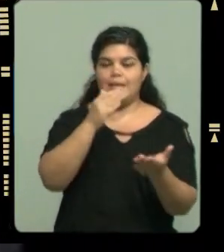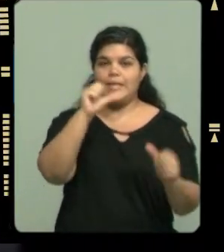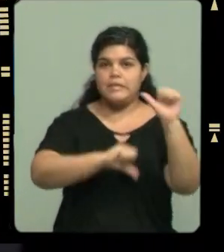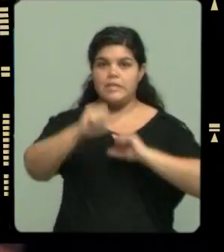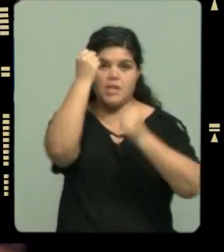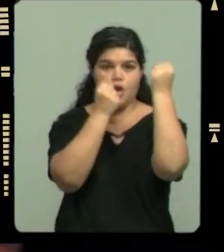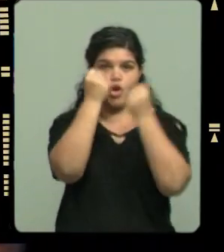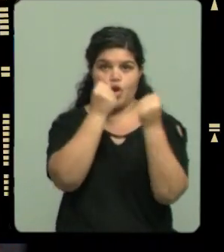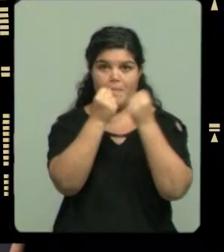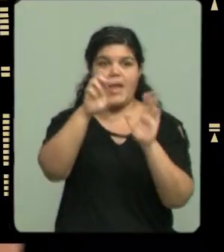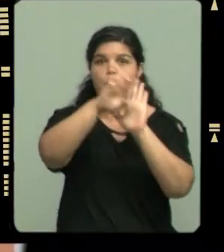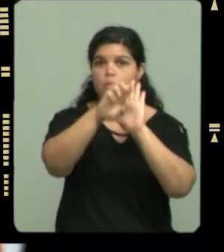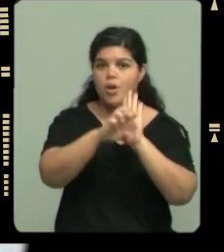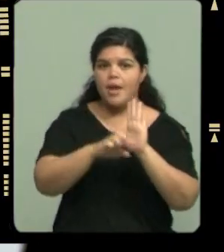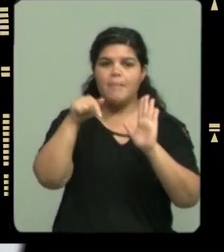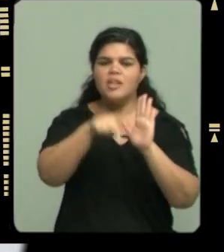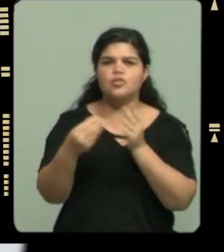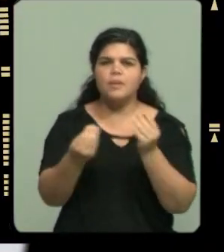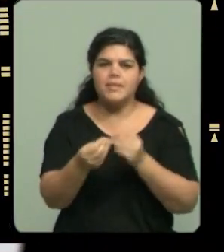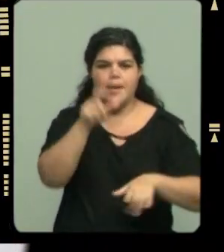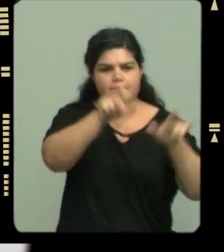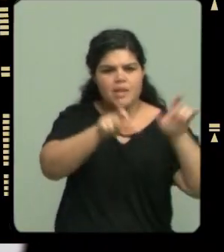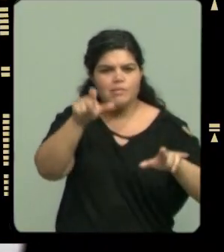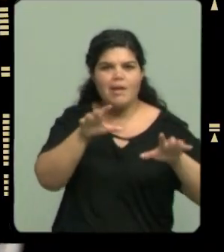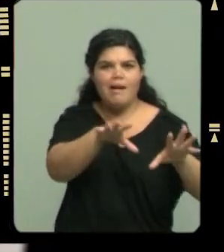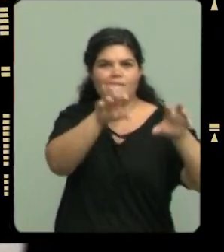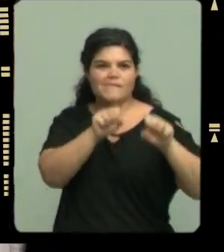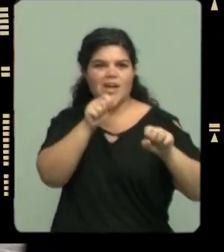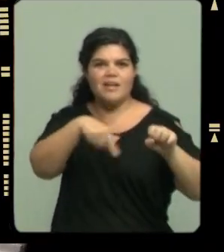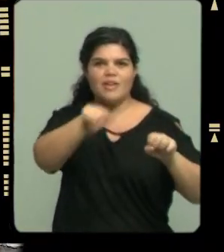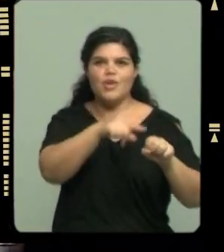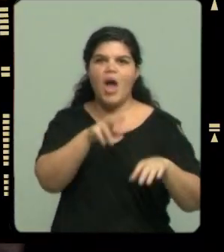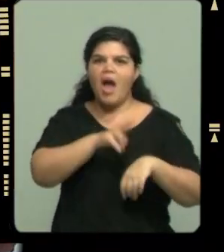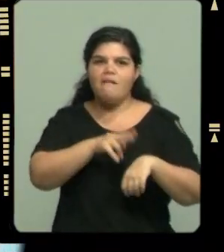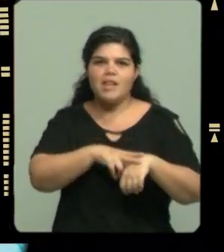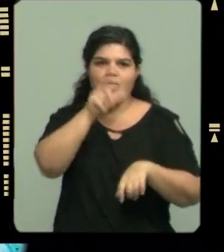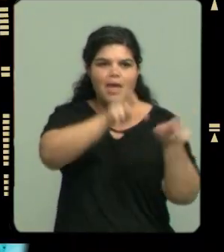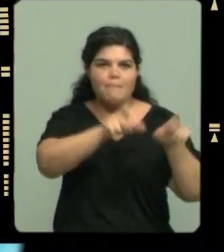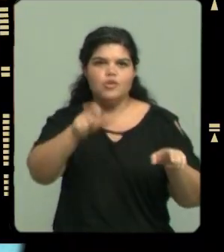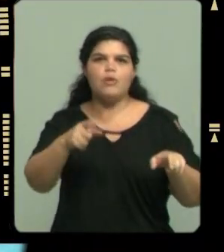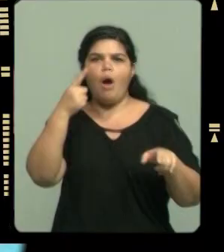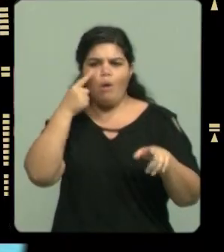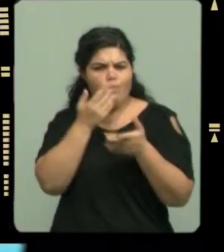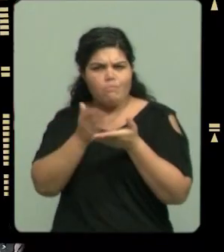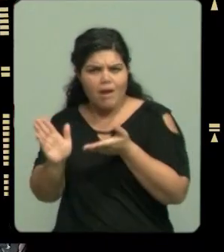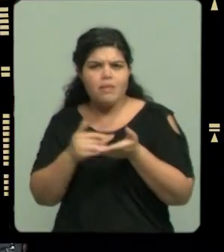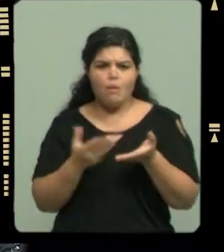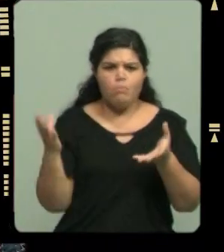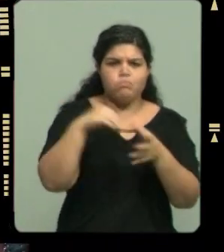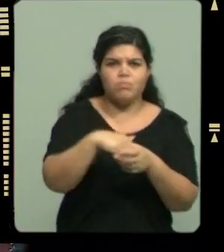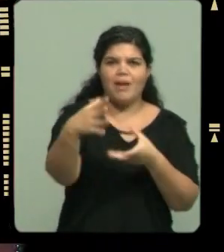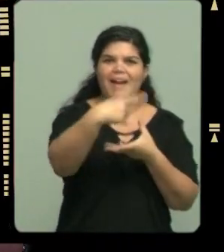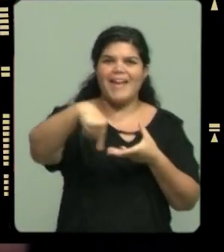Económicas busca captar a estudiantes con habilidades humanas más allá de los conocimientos.